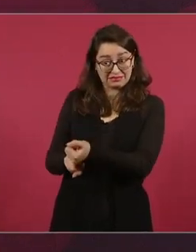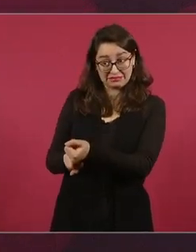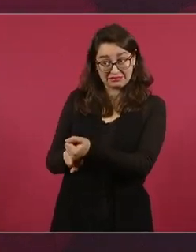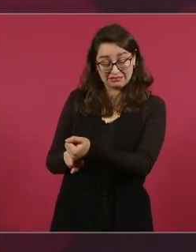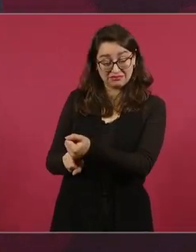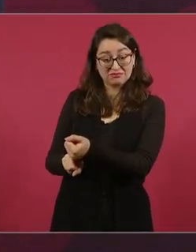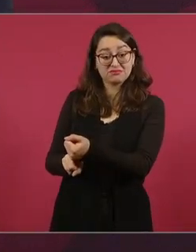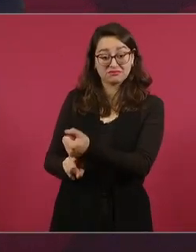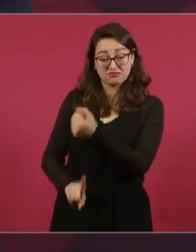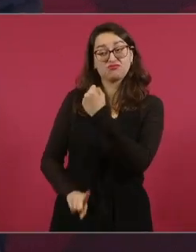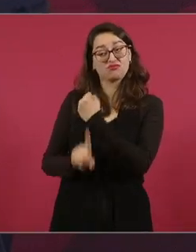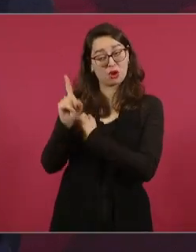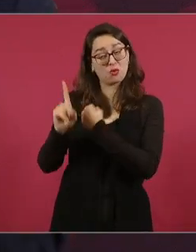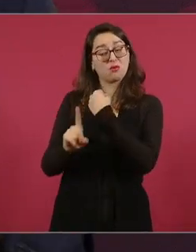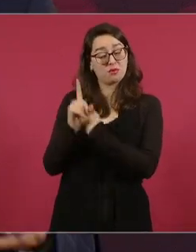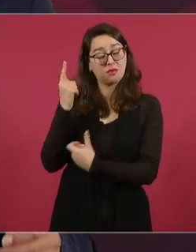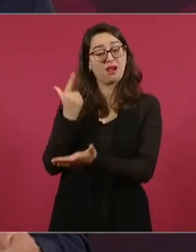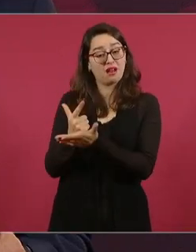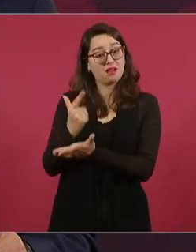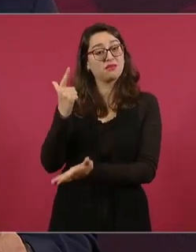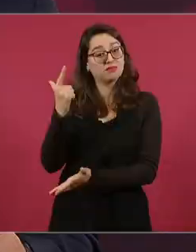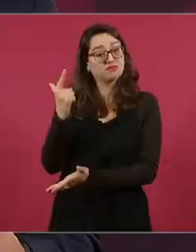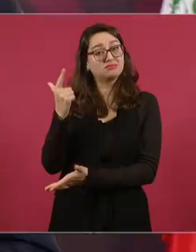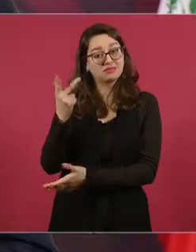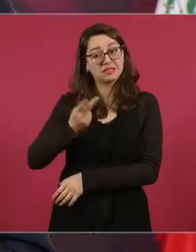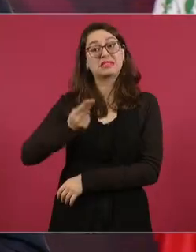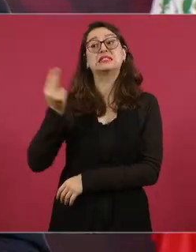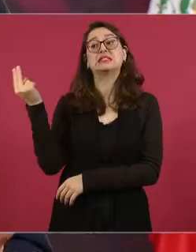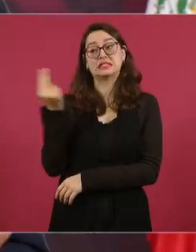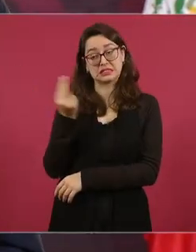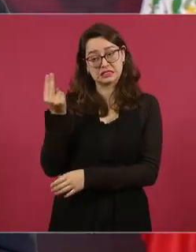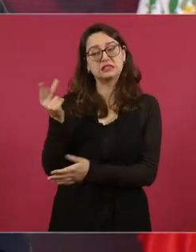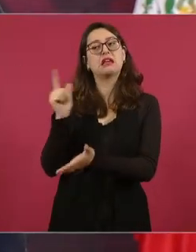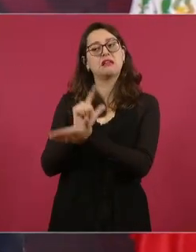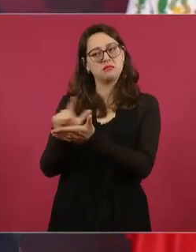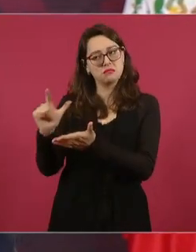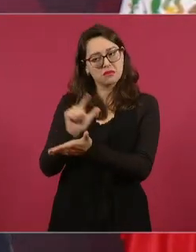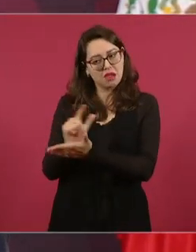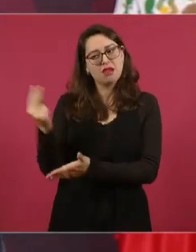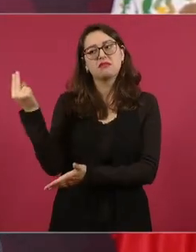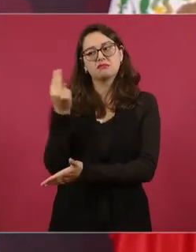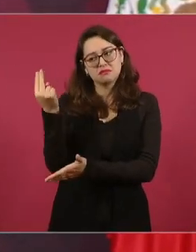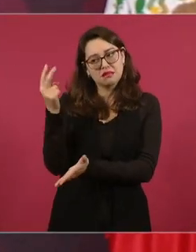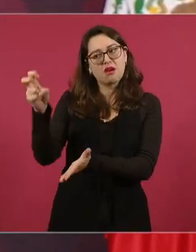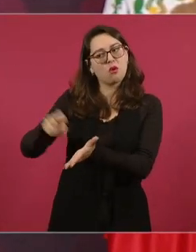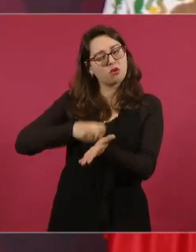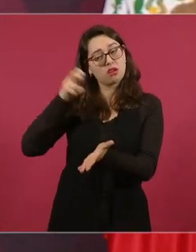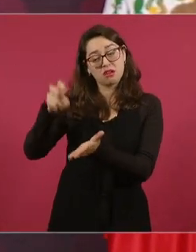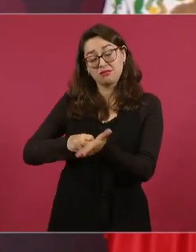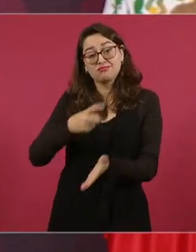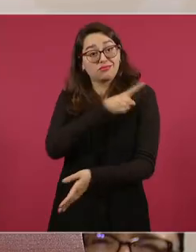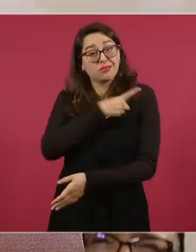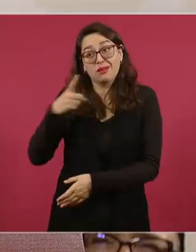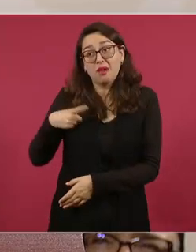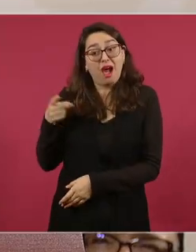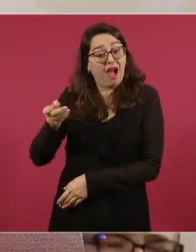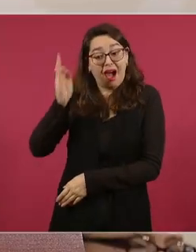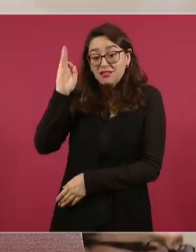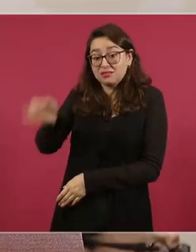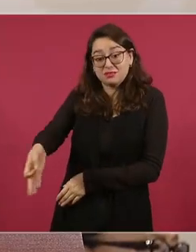se necesita una reforma porque